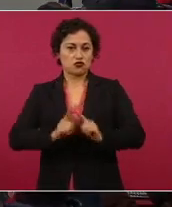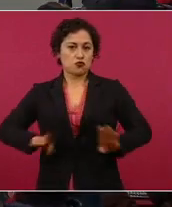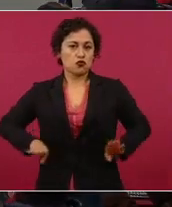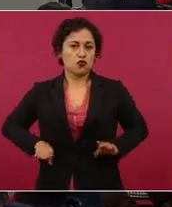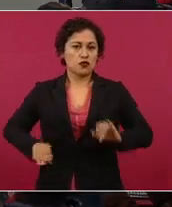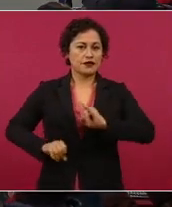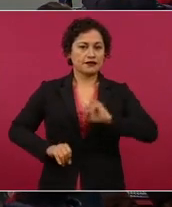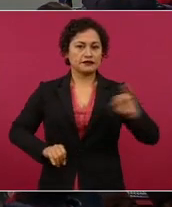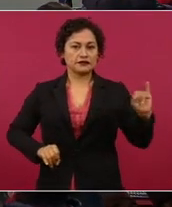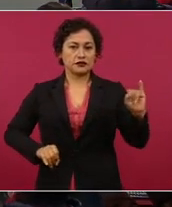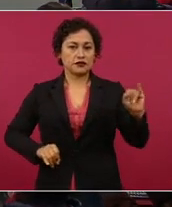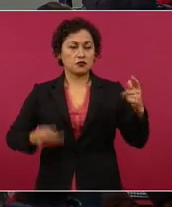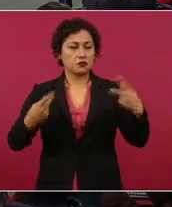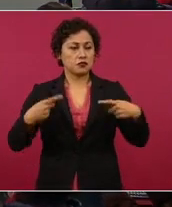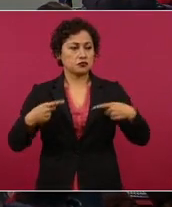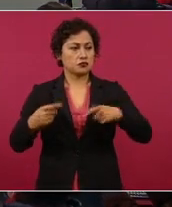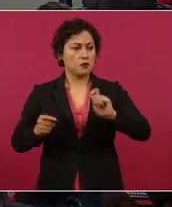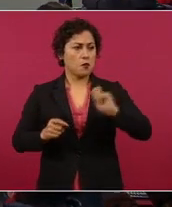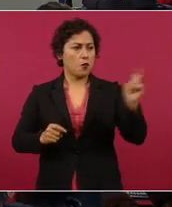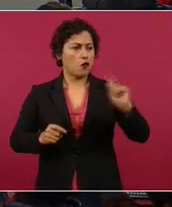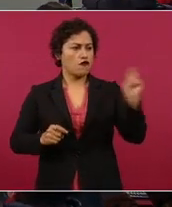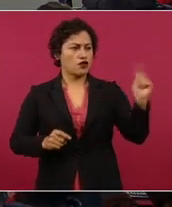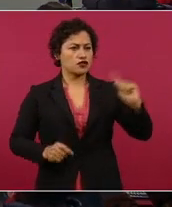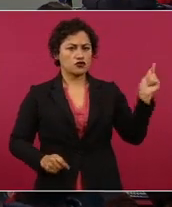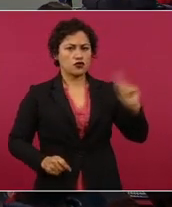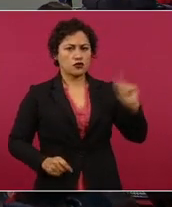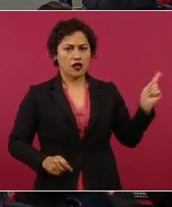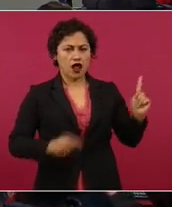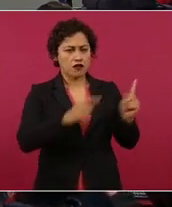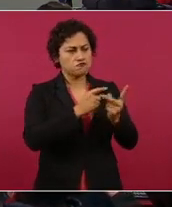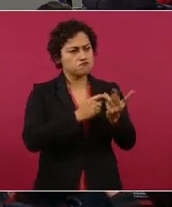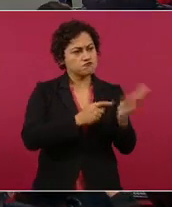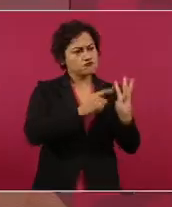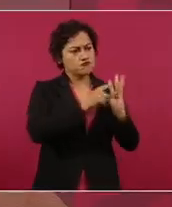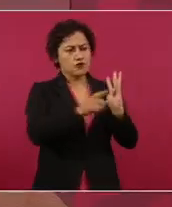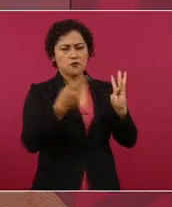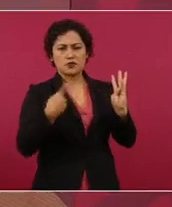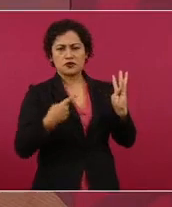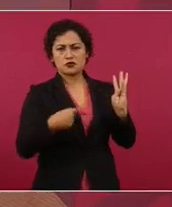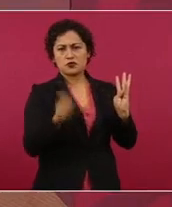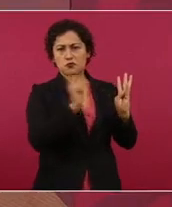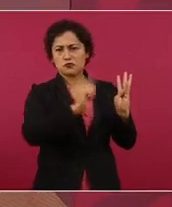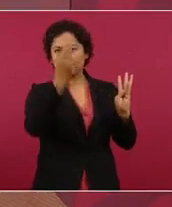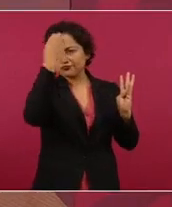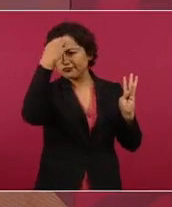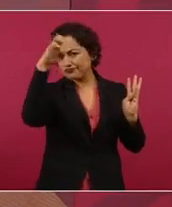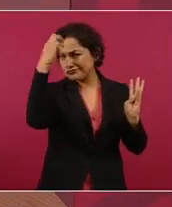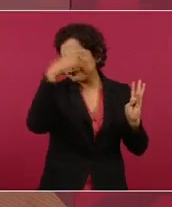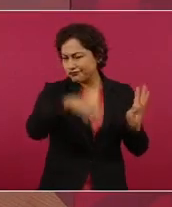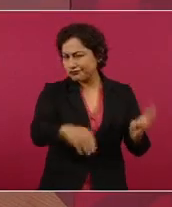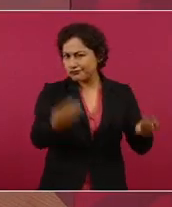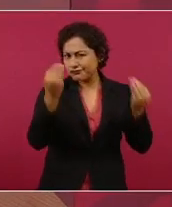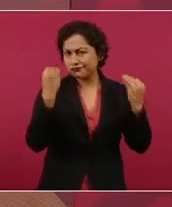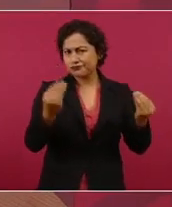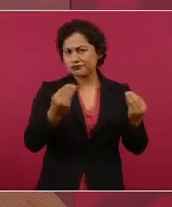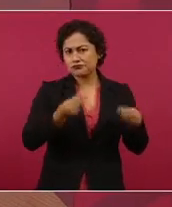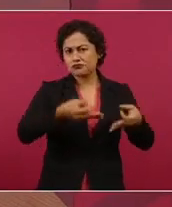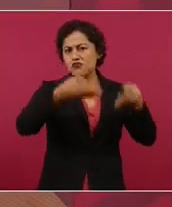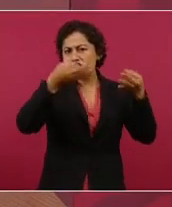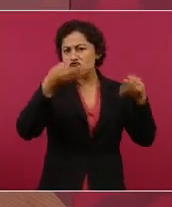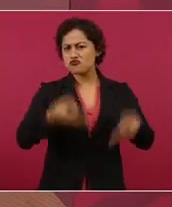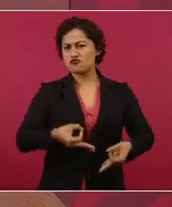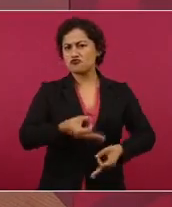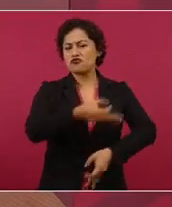son profesionales, gente con mucha experiencia, además con principios,